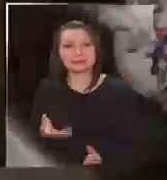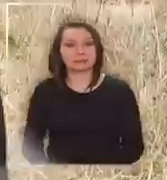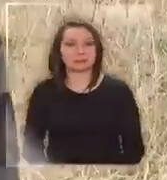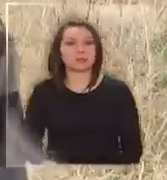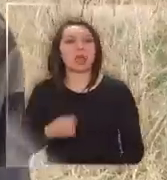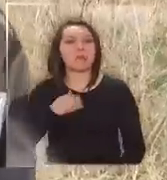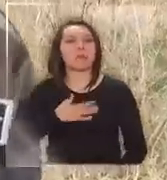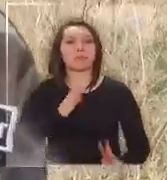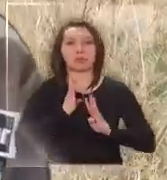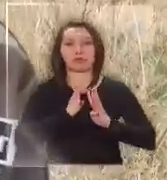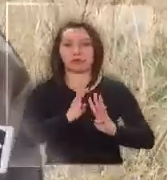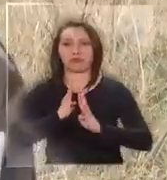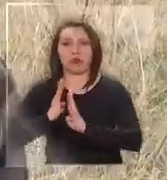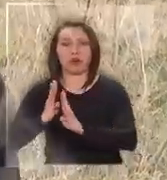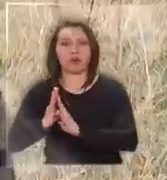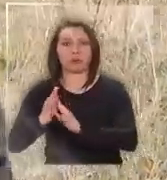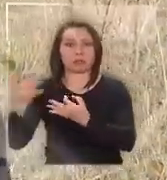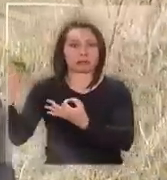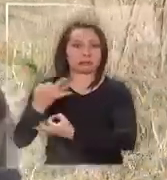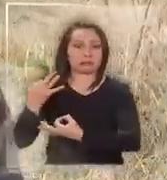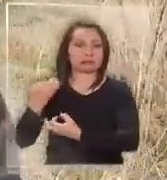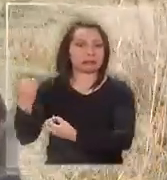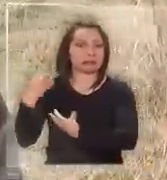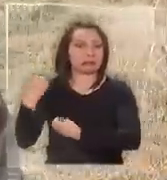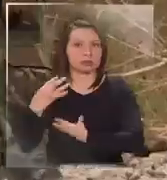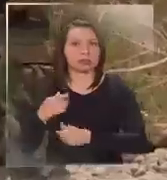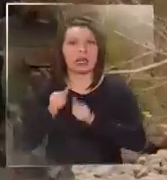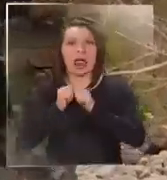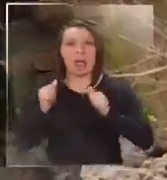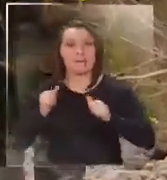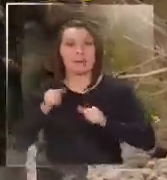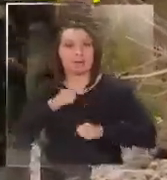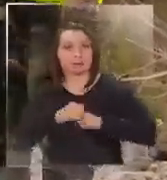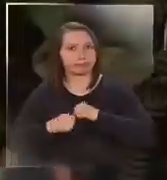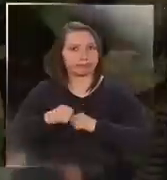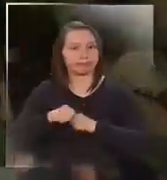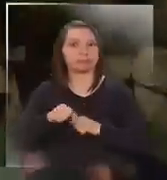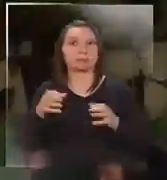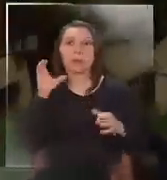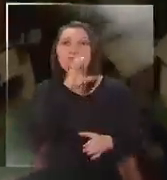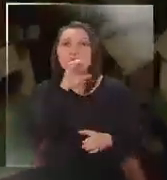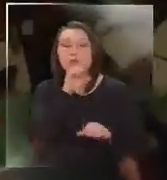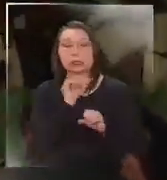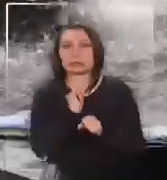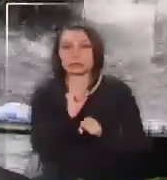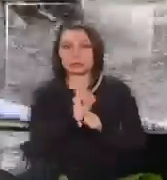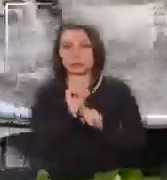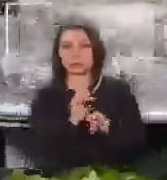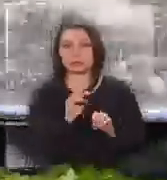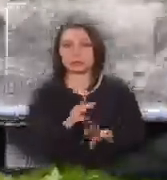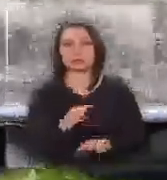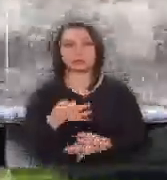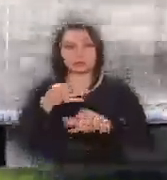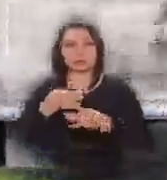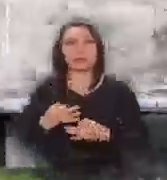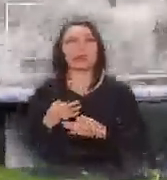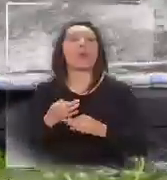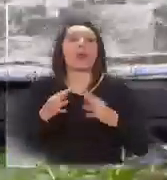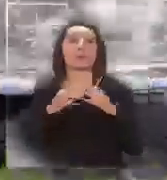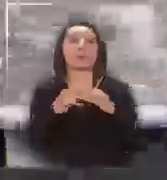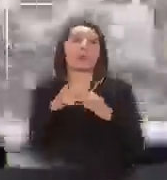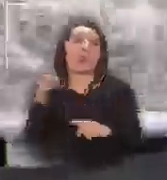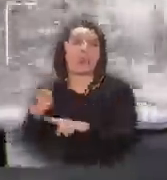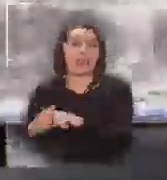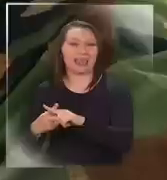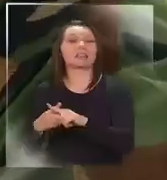Las formaciones, la instrucción, la campaña. Los cursos están a cargo de instructores, uniformados en retiro o reservistas que